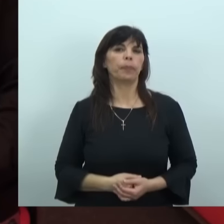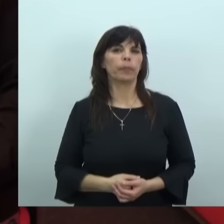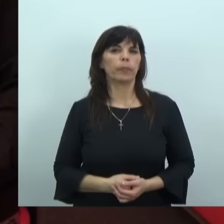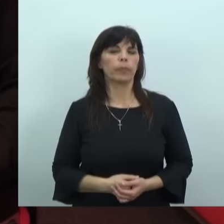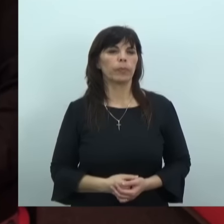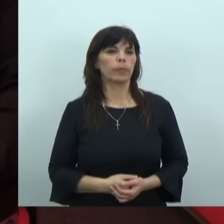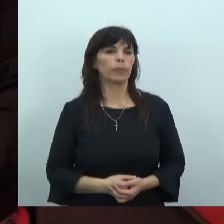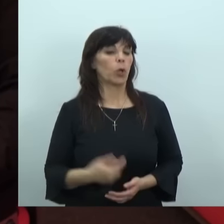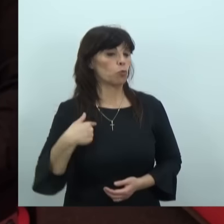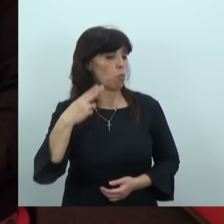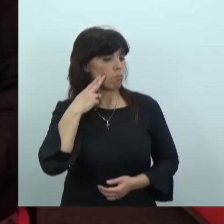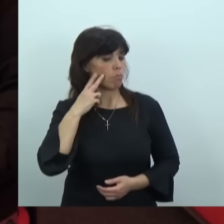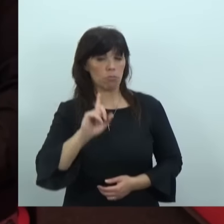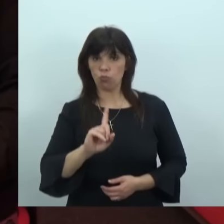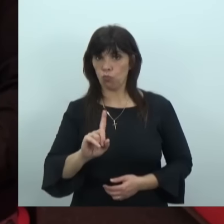y no temeré,